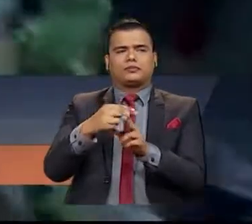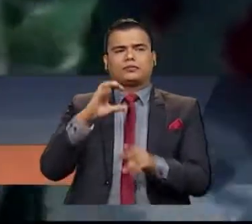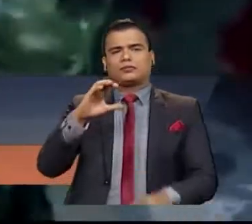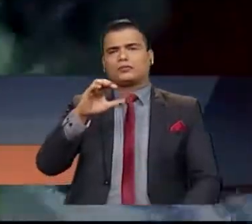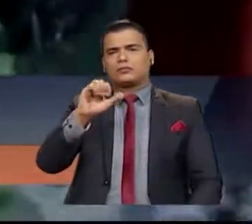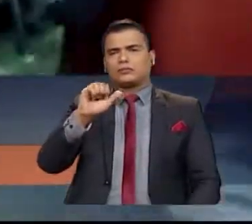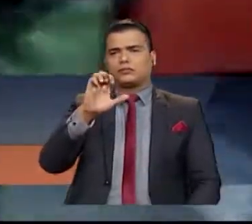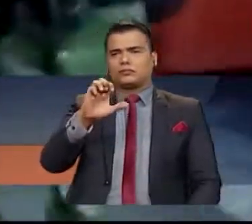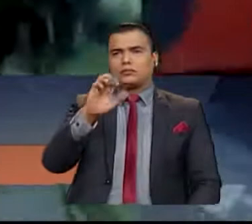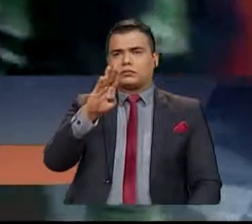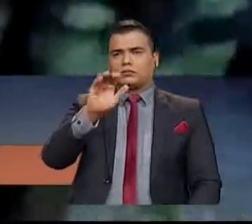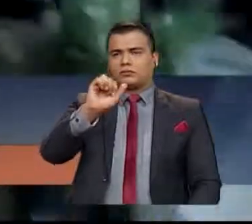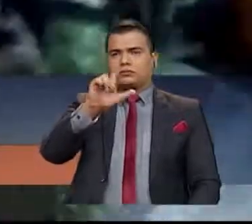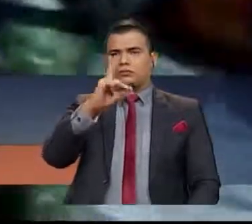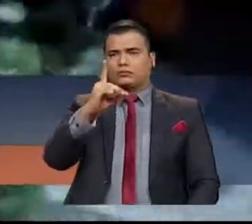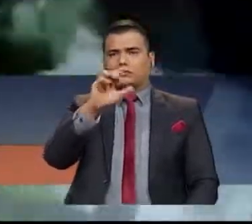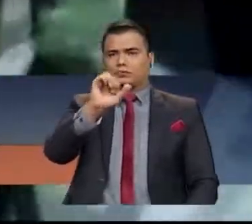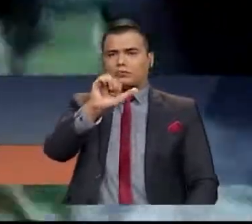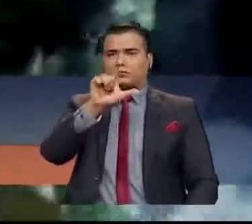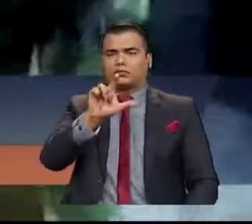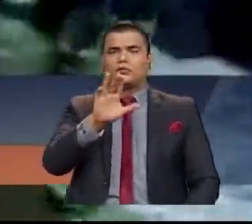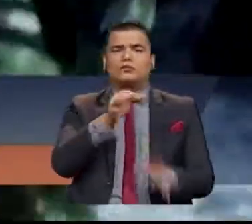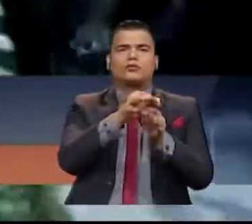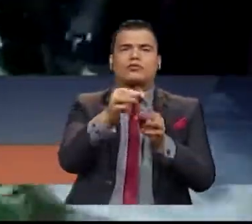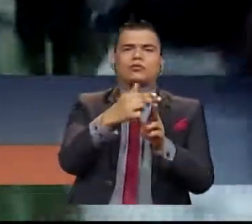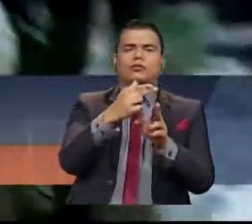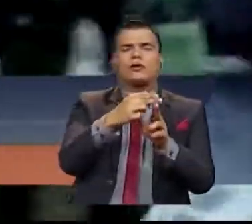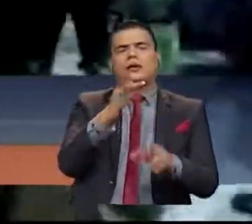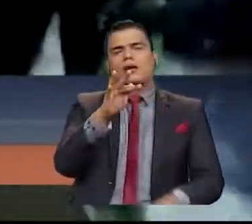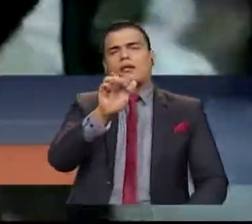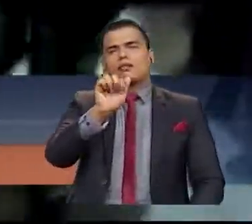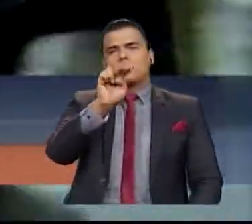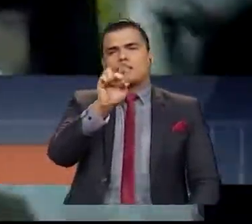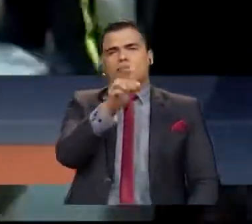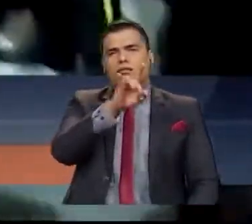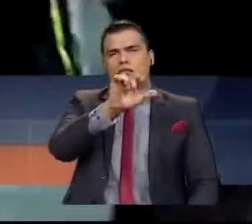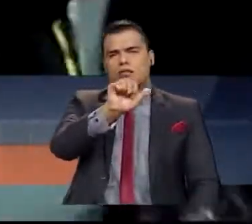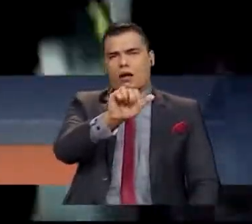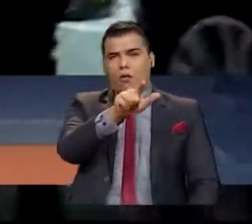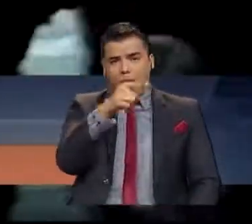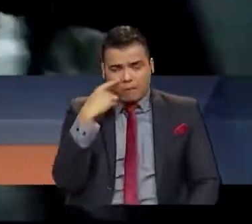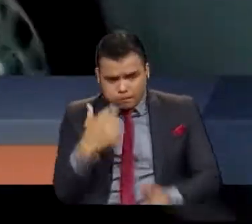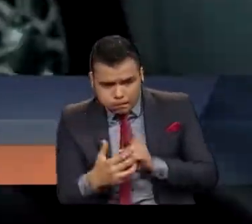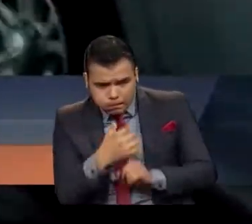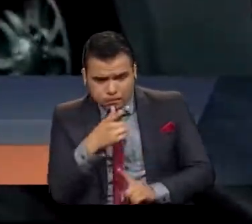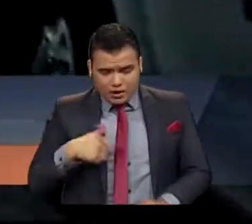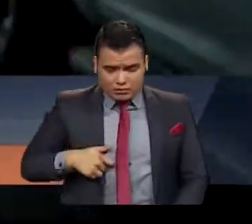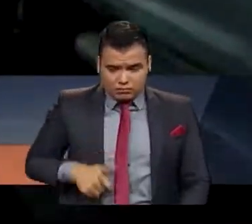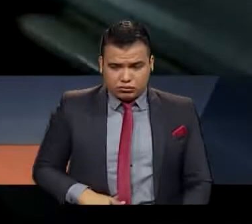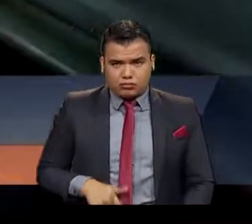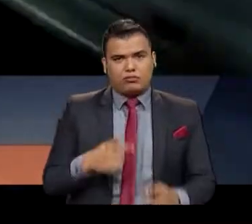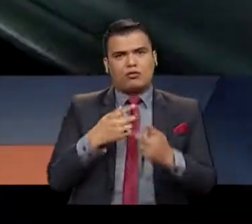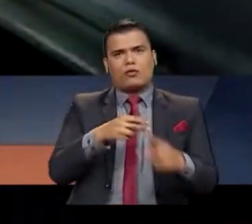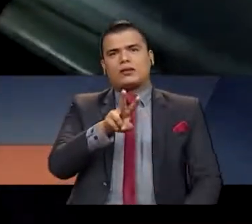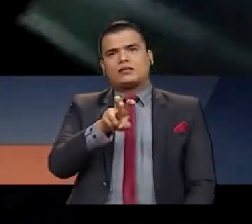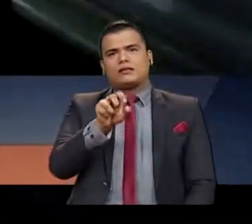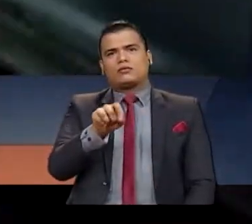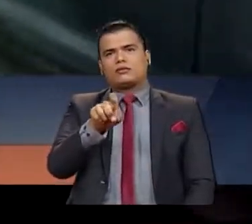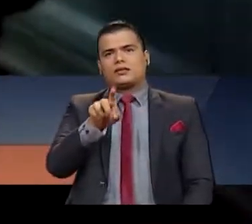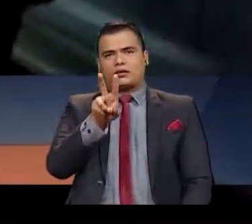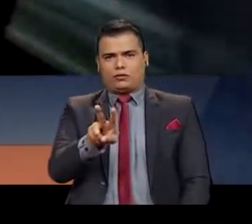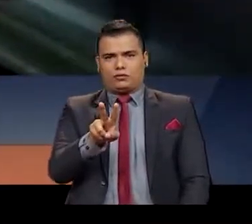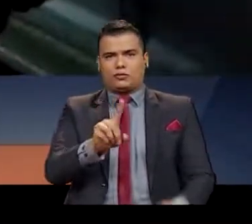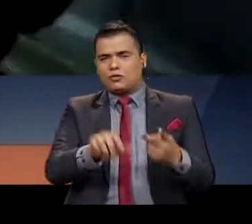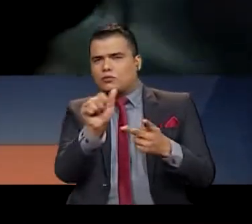Cebadal, en municipio del Tangua, en donde al inspeccionar el vehículo se encontró una ametralladora calibre 7.62,